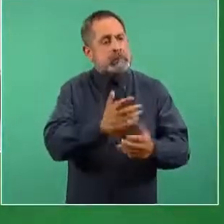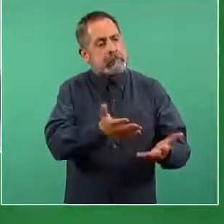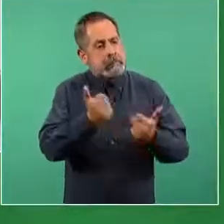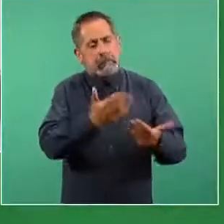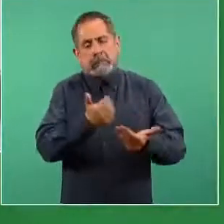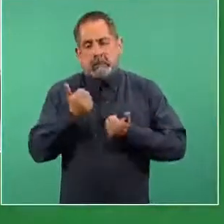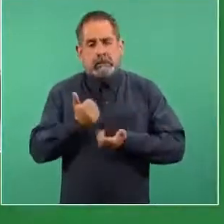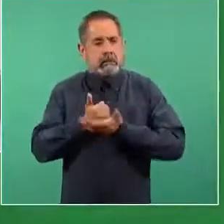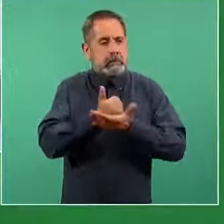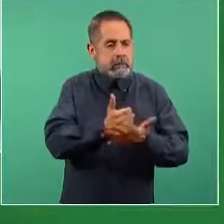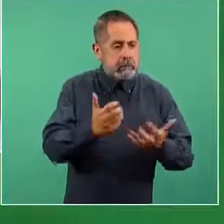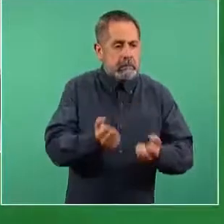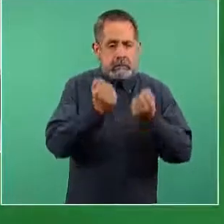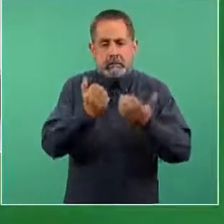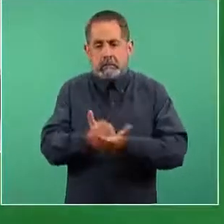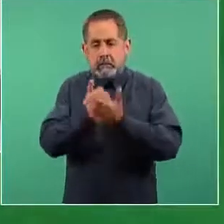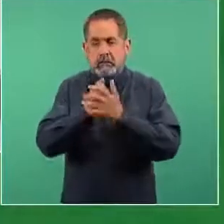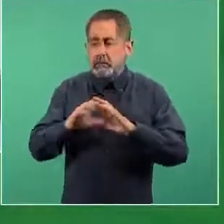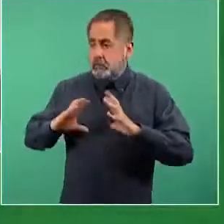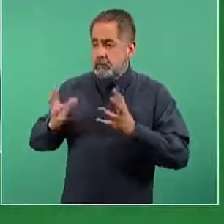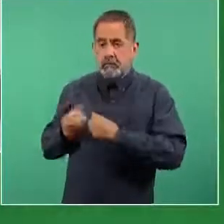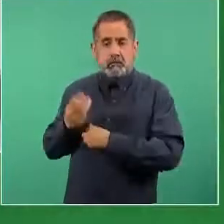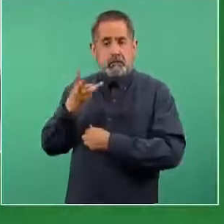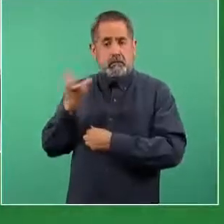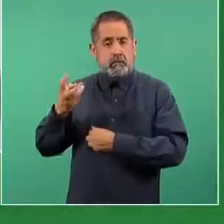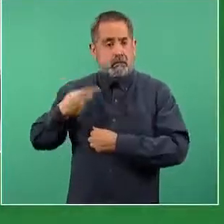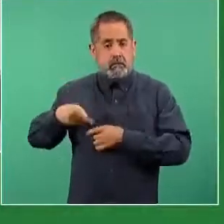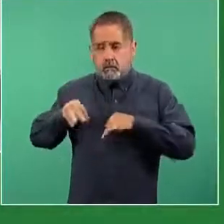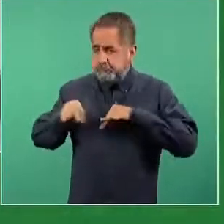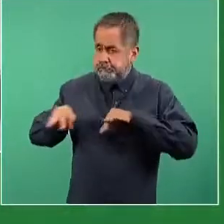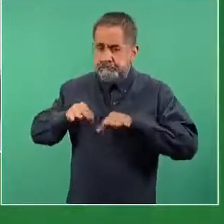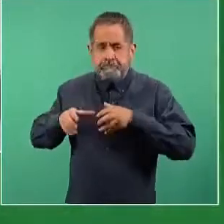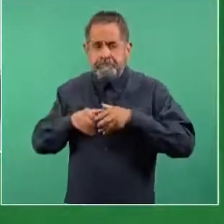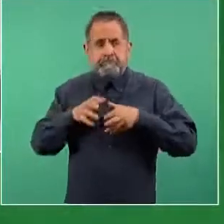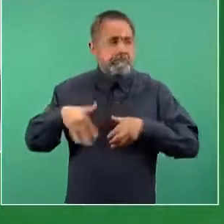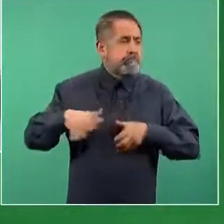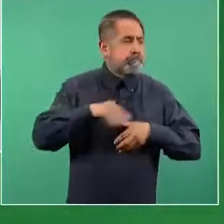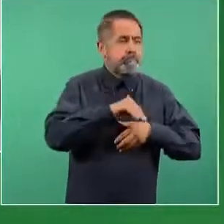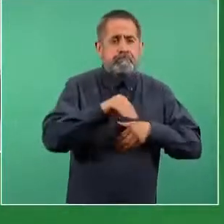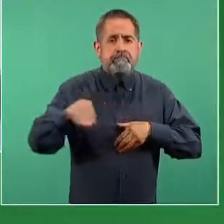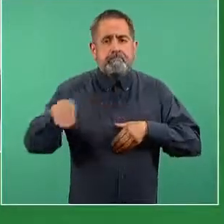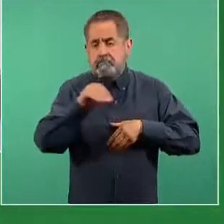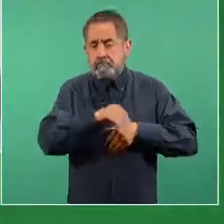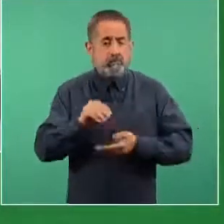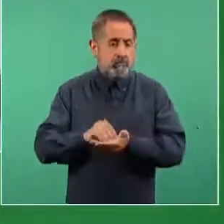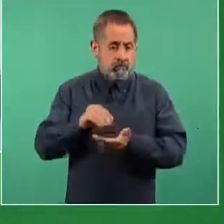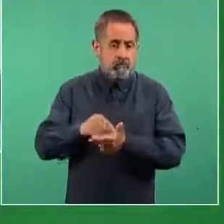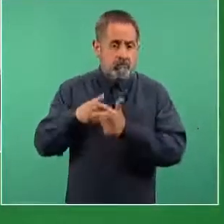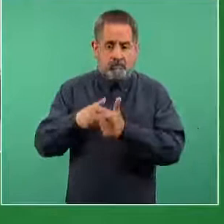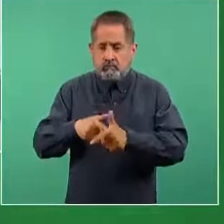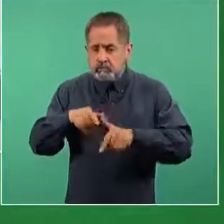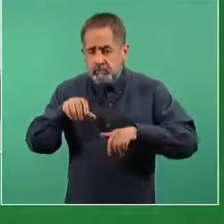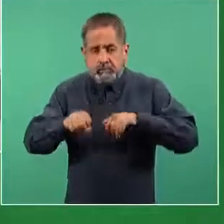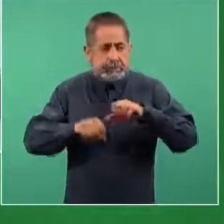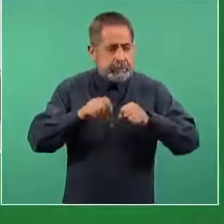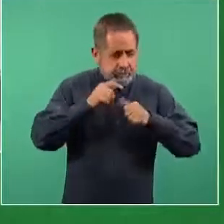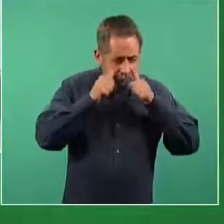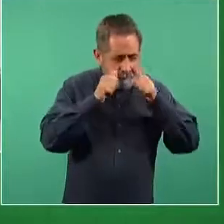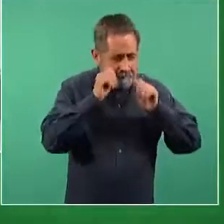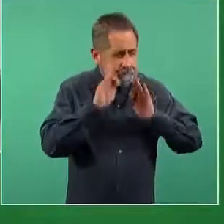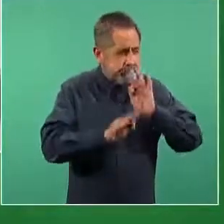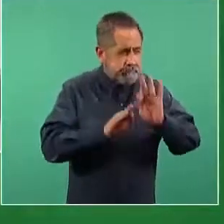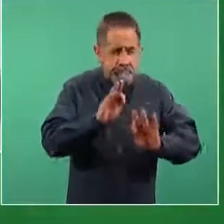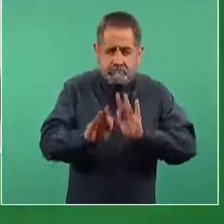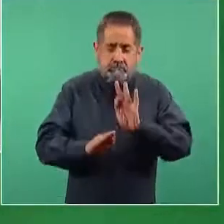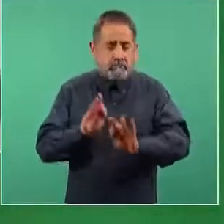se integra por más de 300 trabajadores. Estos operativos son permanentes y por sus